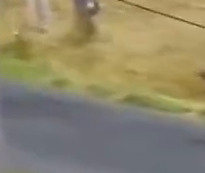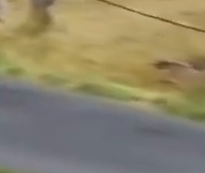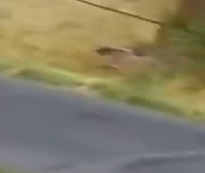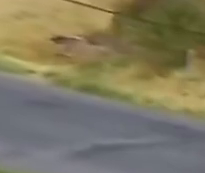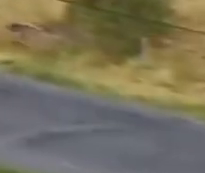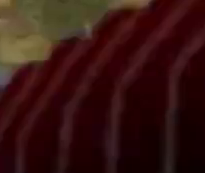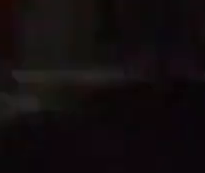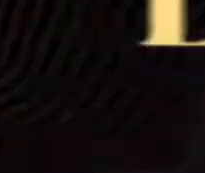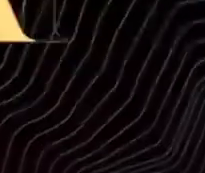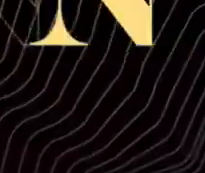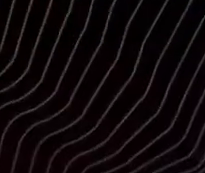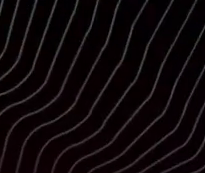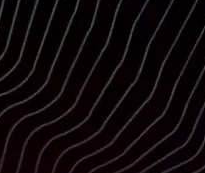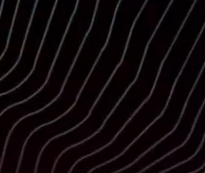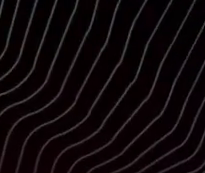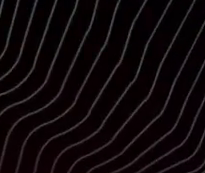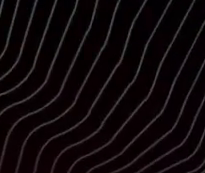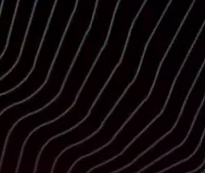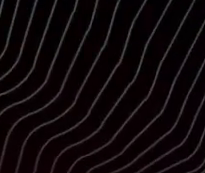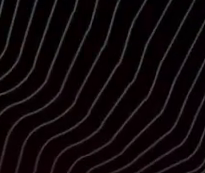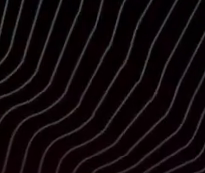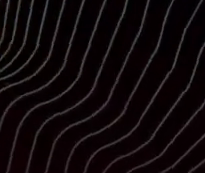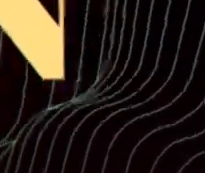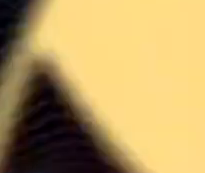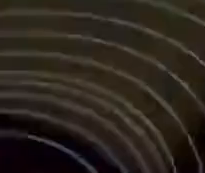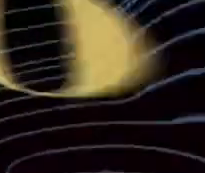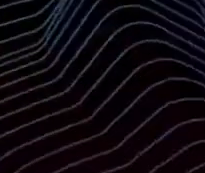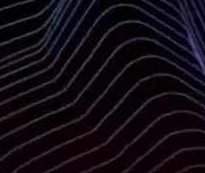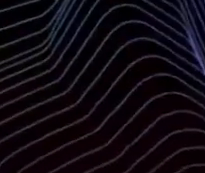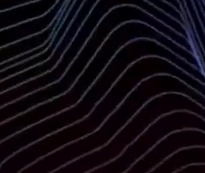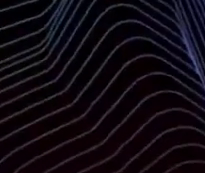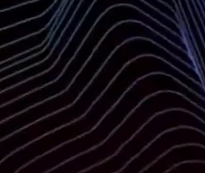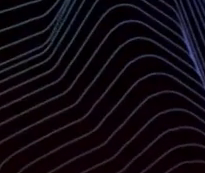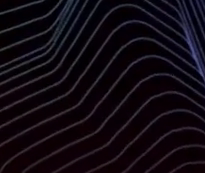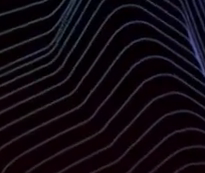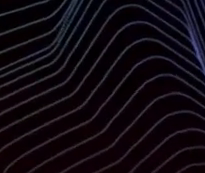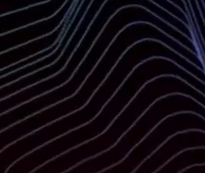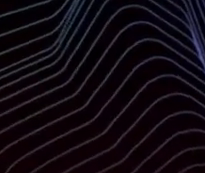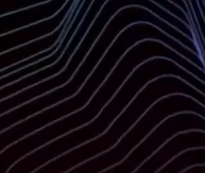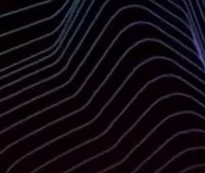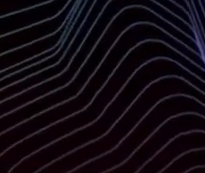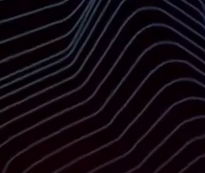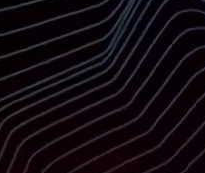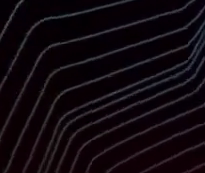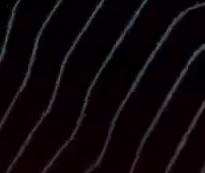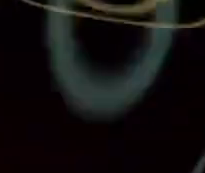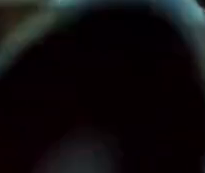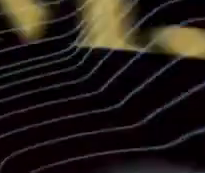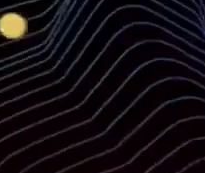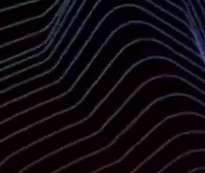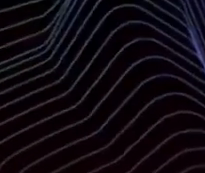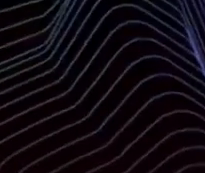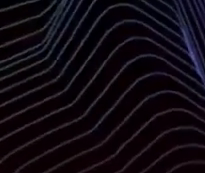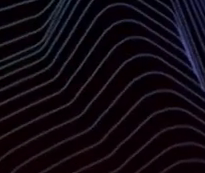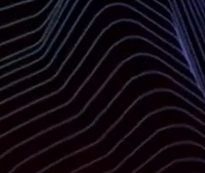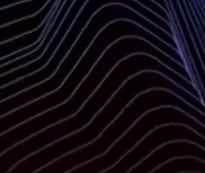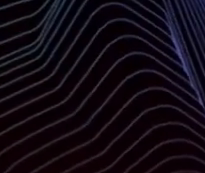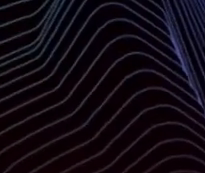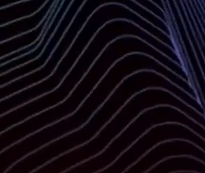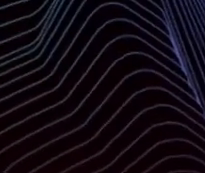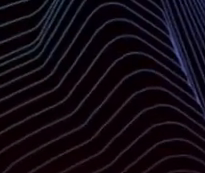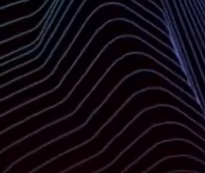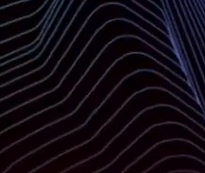vida. Tour de l'Ain, del jueves 29 al sábado 31 de julio, de 7 a